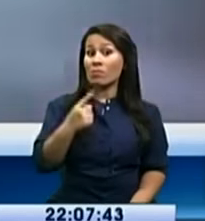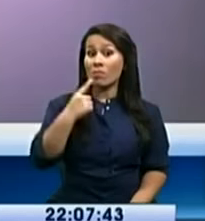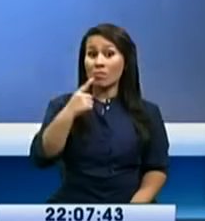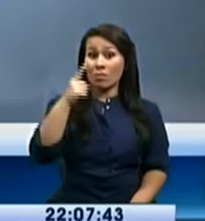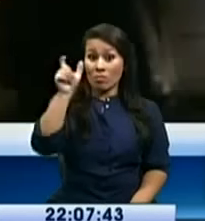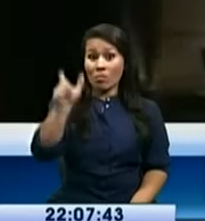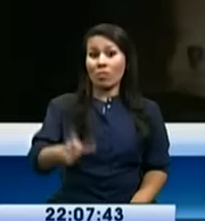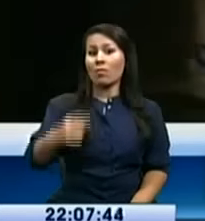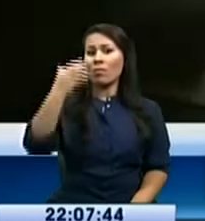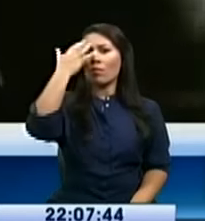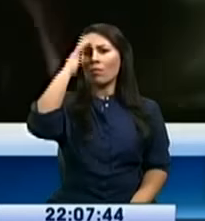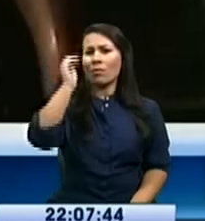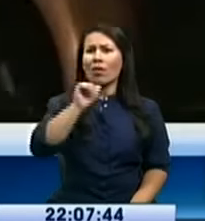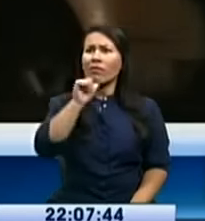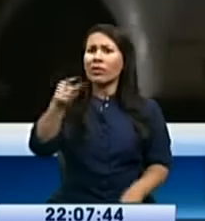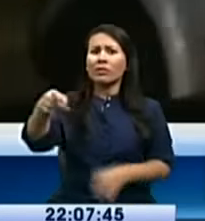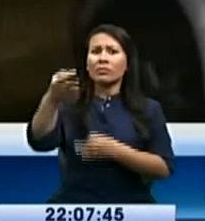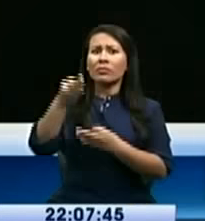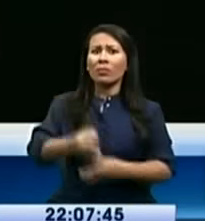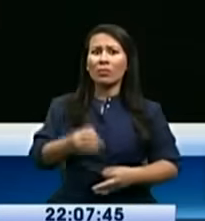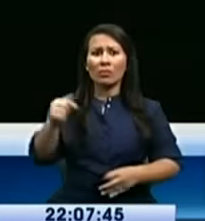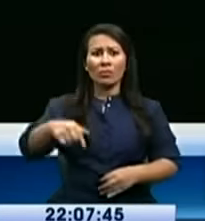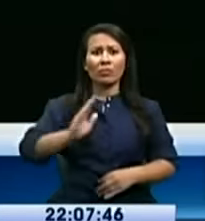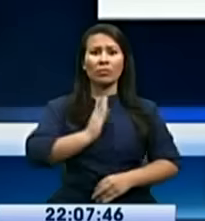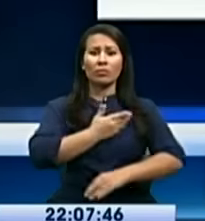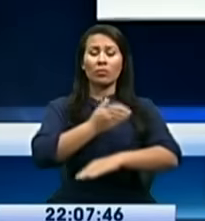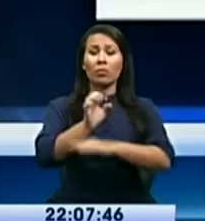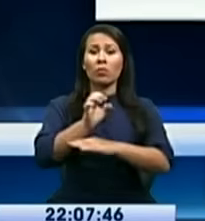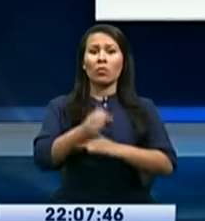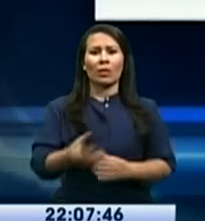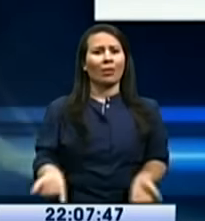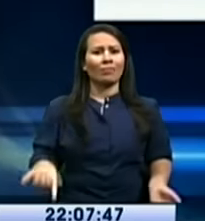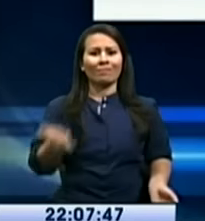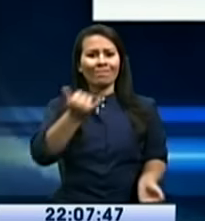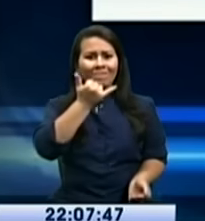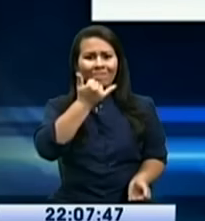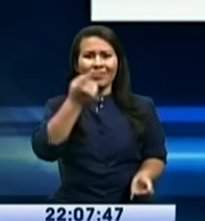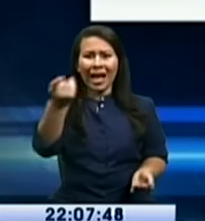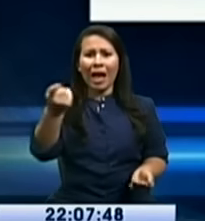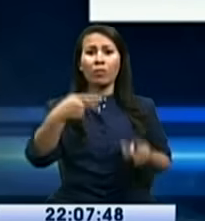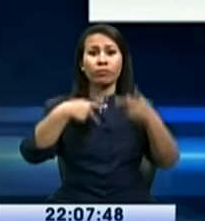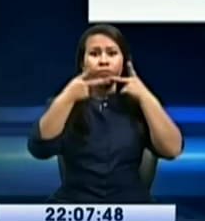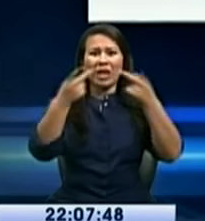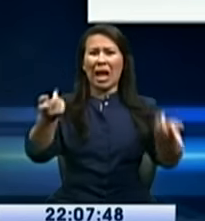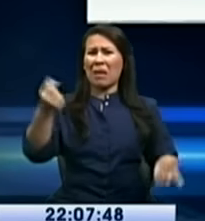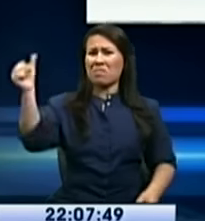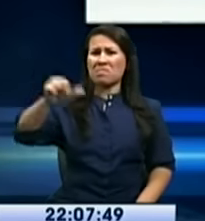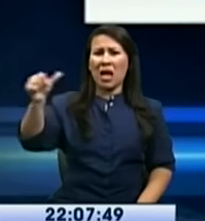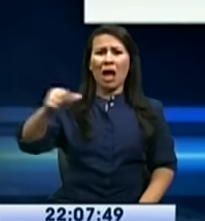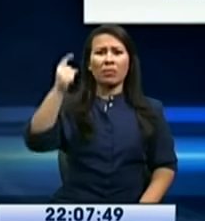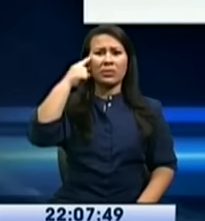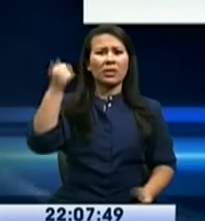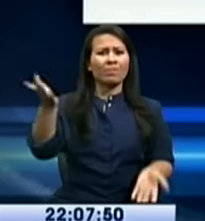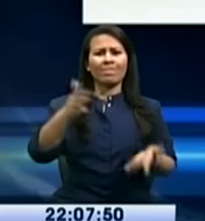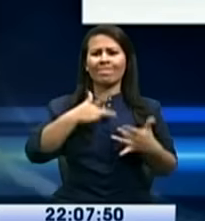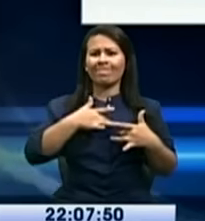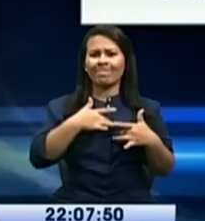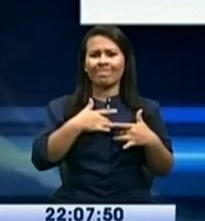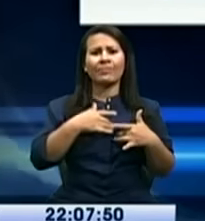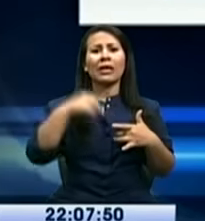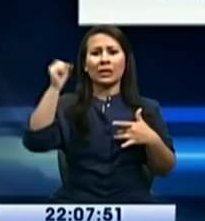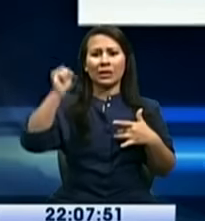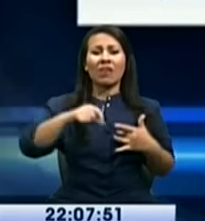por la supuesta falta de seguridad en nuestro territorio. Qué mala reputación dan a nuestro país, pero lamentable, es cierto